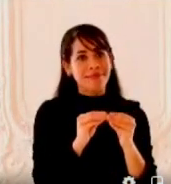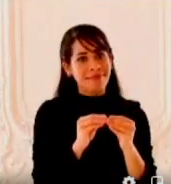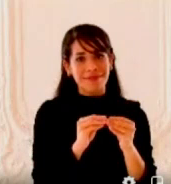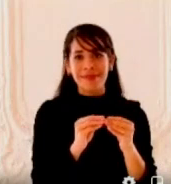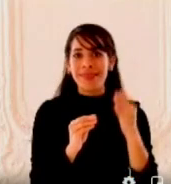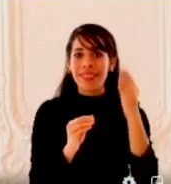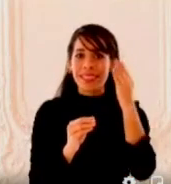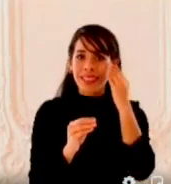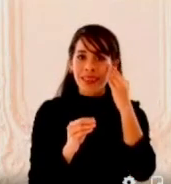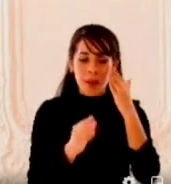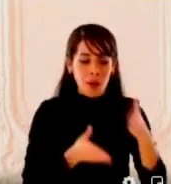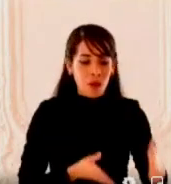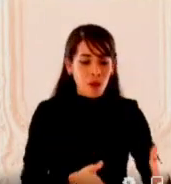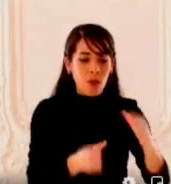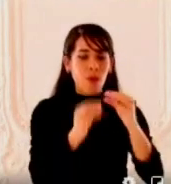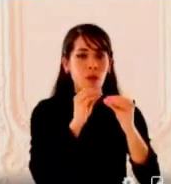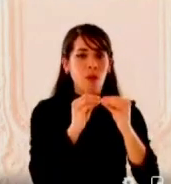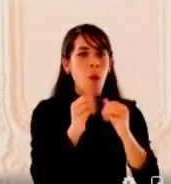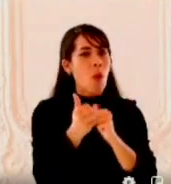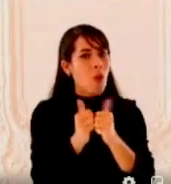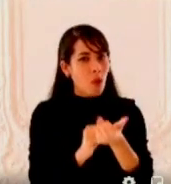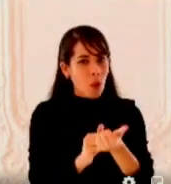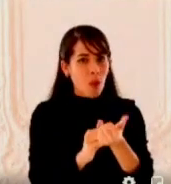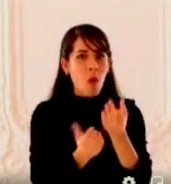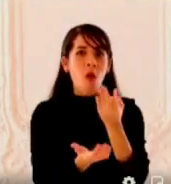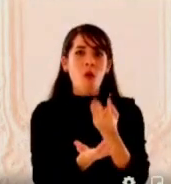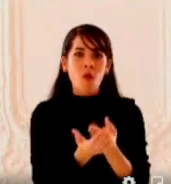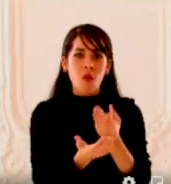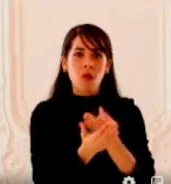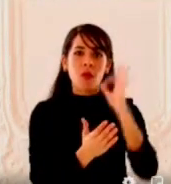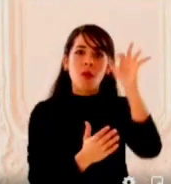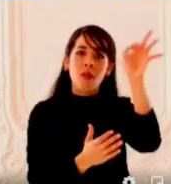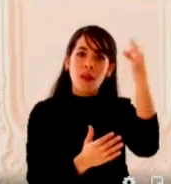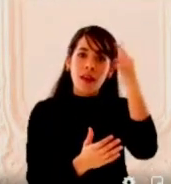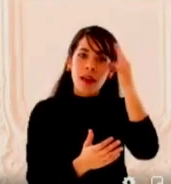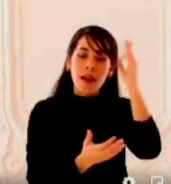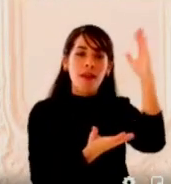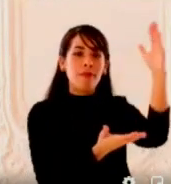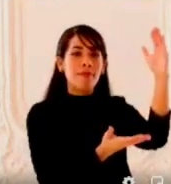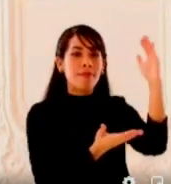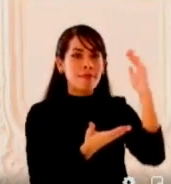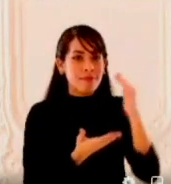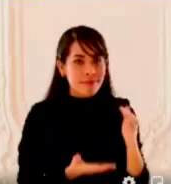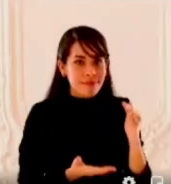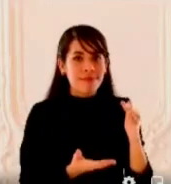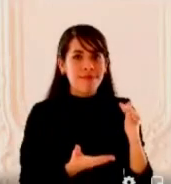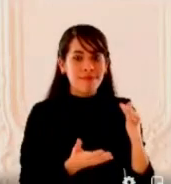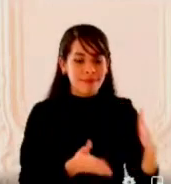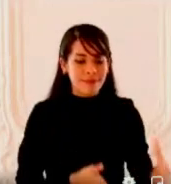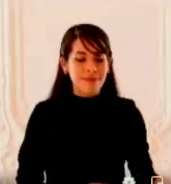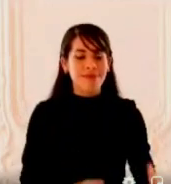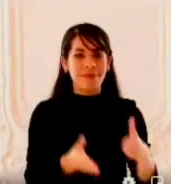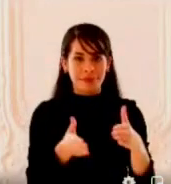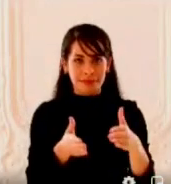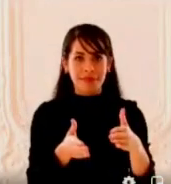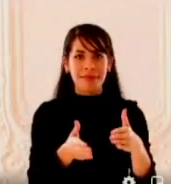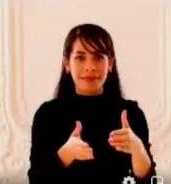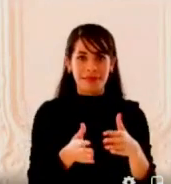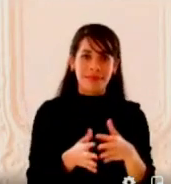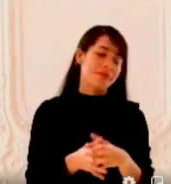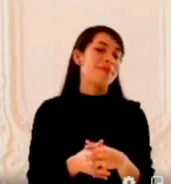con fondos federales que nos llegan de la Autoridad Federal de Carreteras